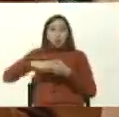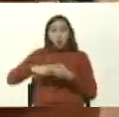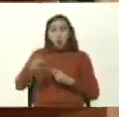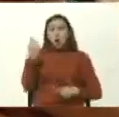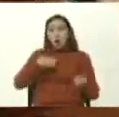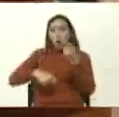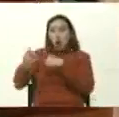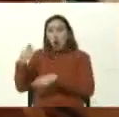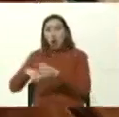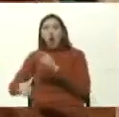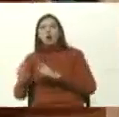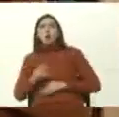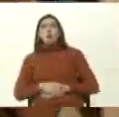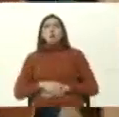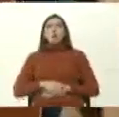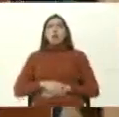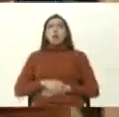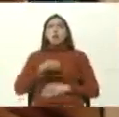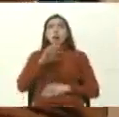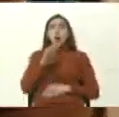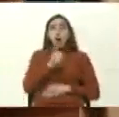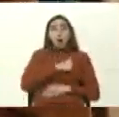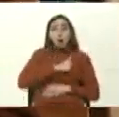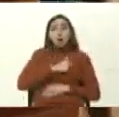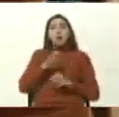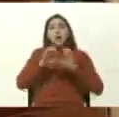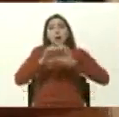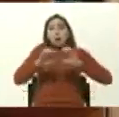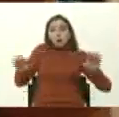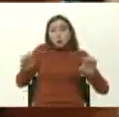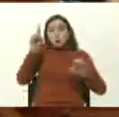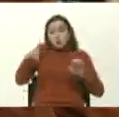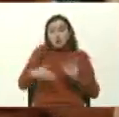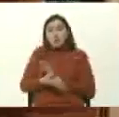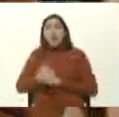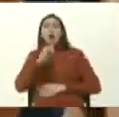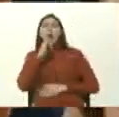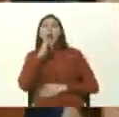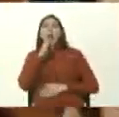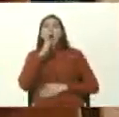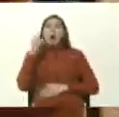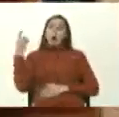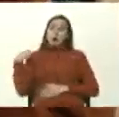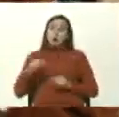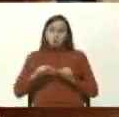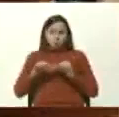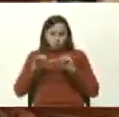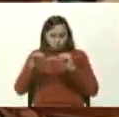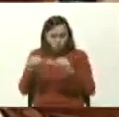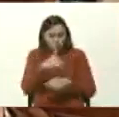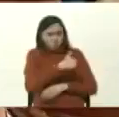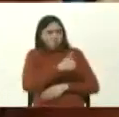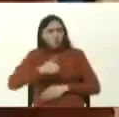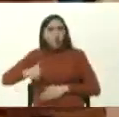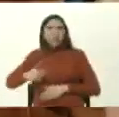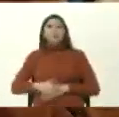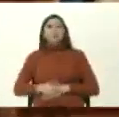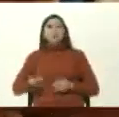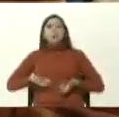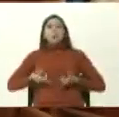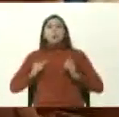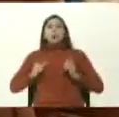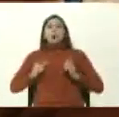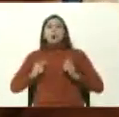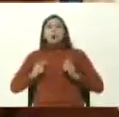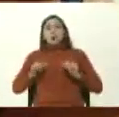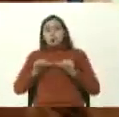CABEP y ANDIEP. Igualmente aprovecho para informarle que queremos seguir avanzando, y pero que también permitimos que nos